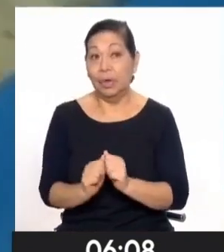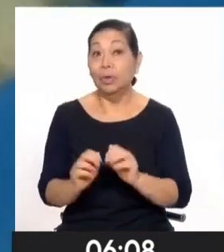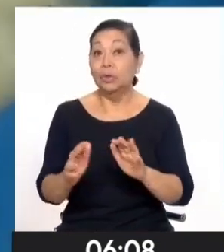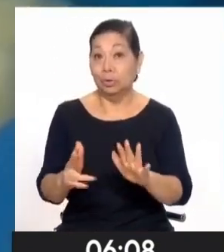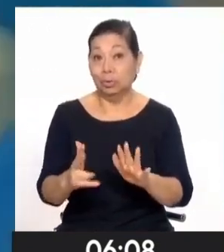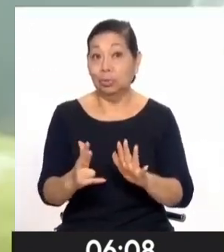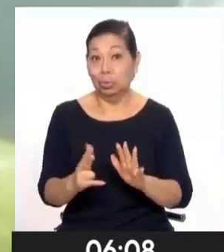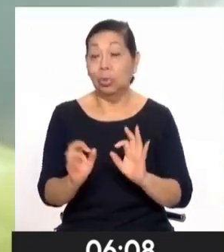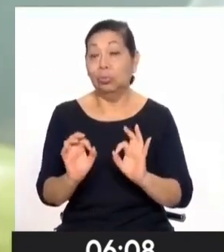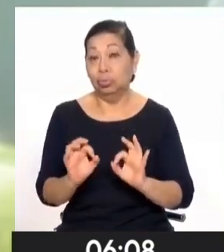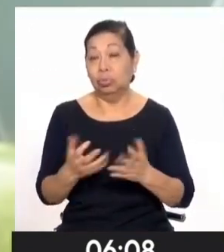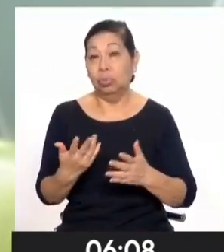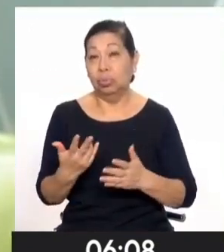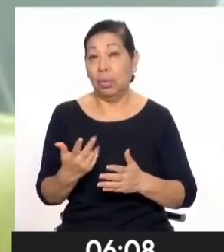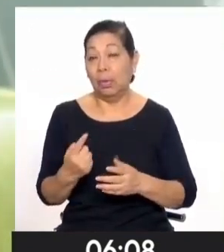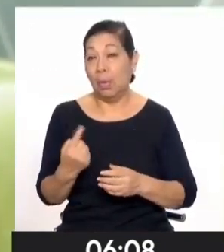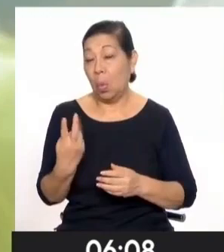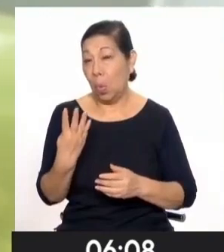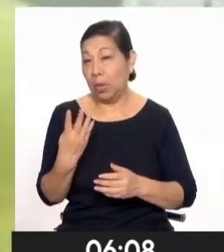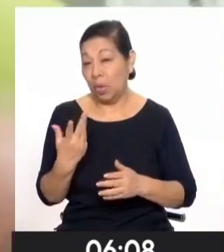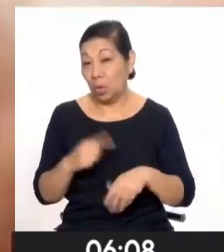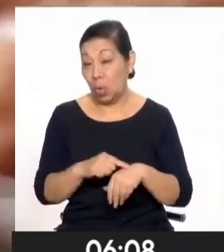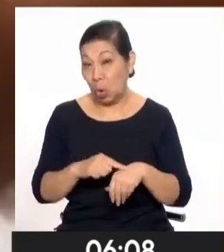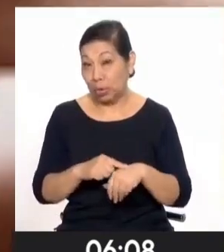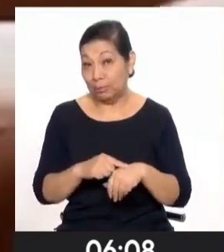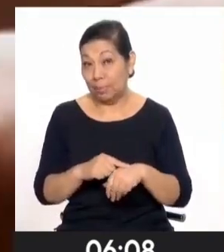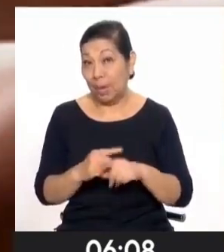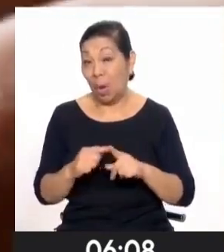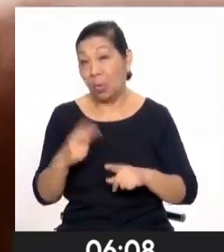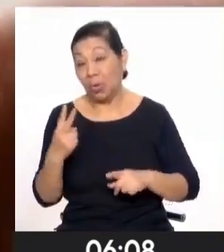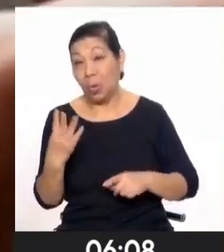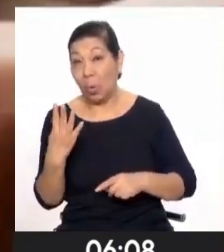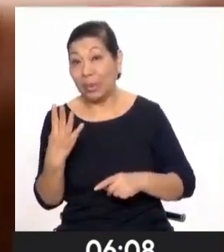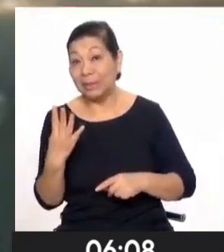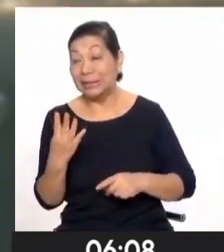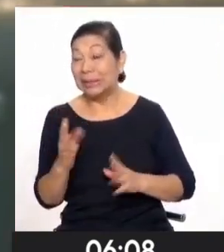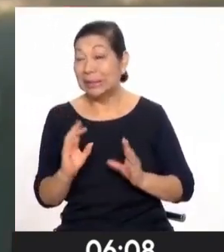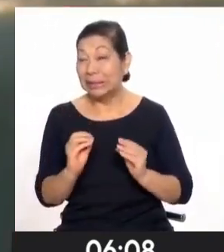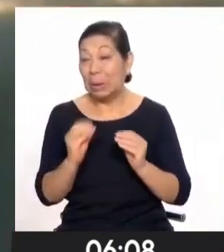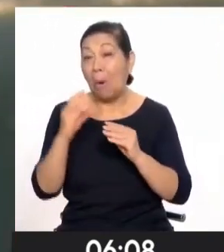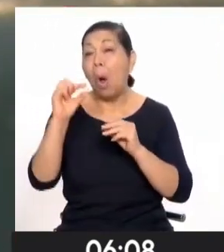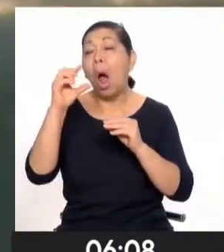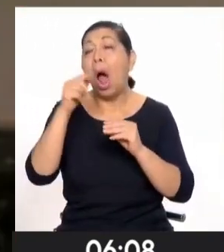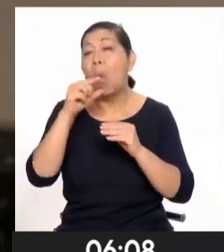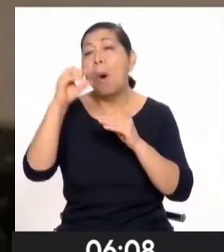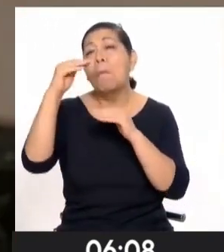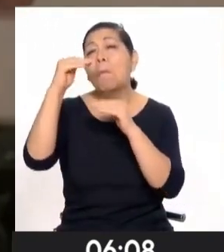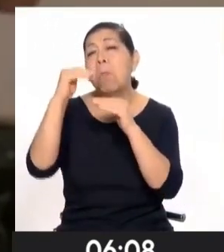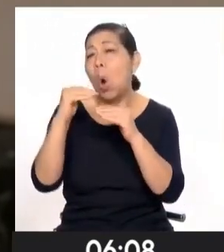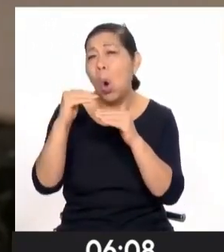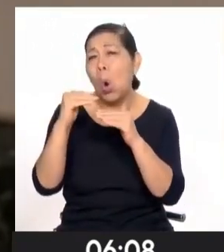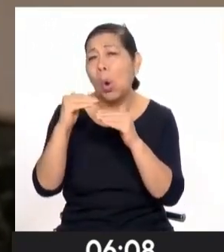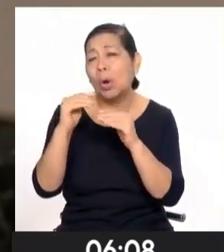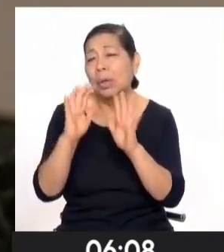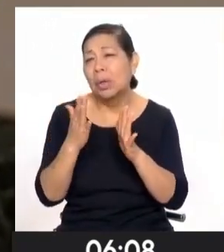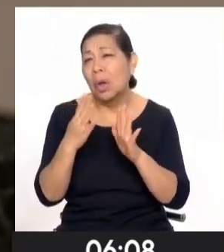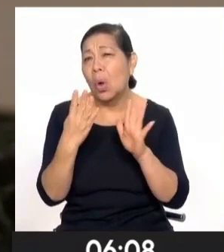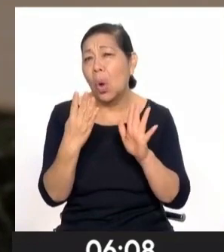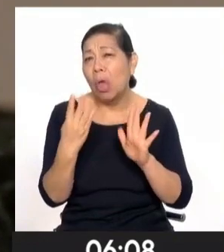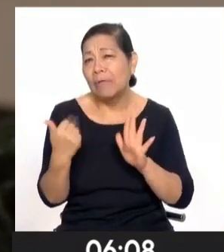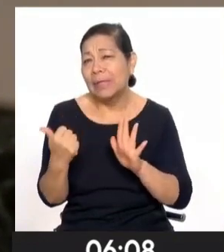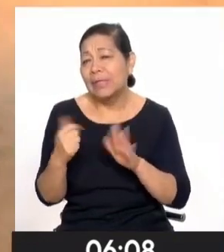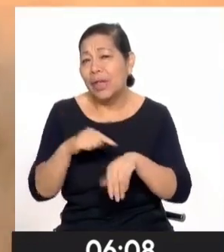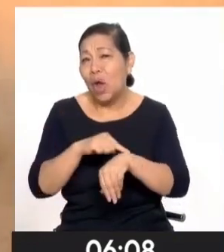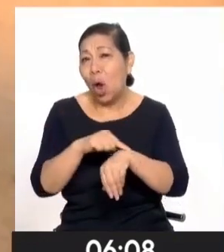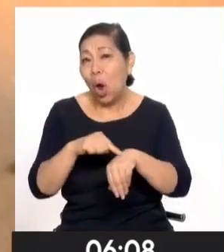recuperarán el servicio dentro de las primeras 48 horas otros cuatro tendrán presiones bajas normalizándose en un plazo estimado de 96